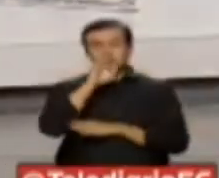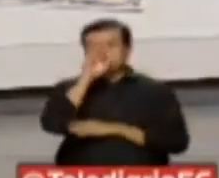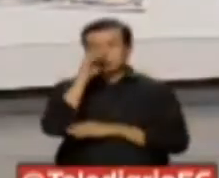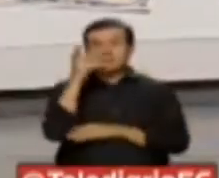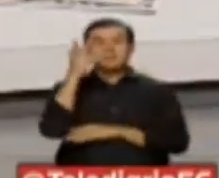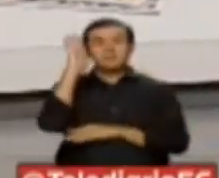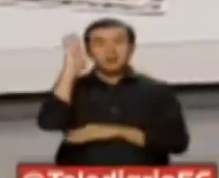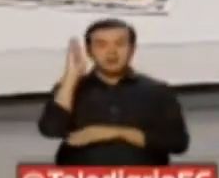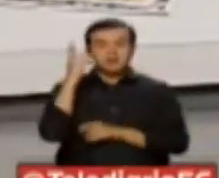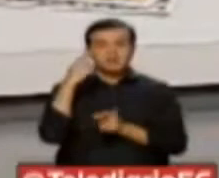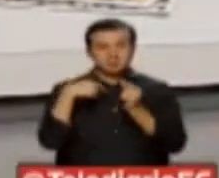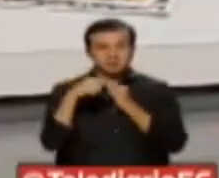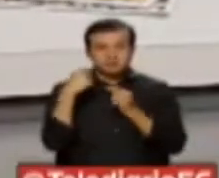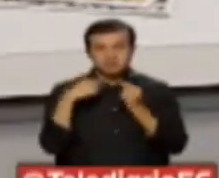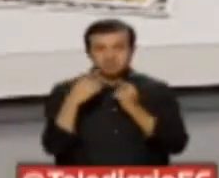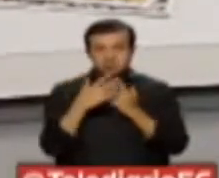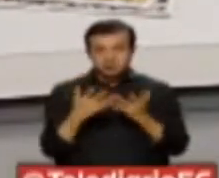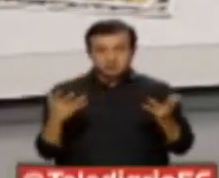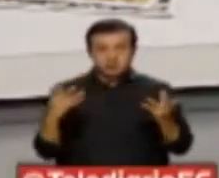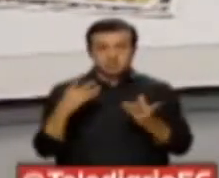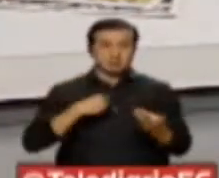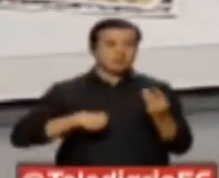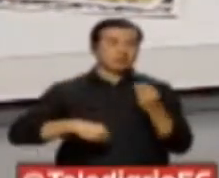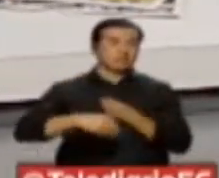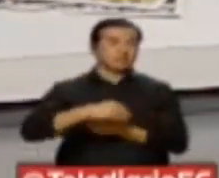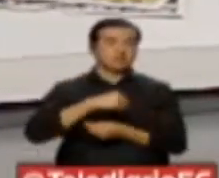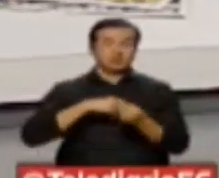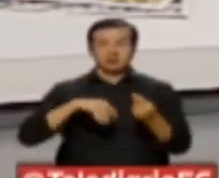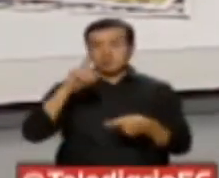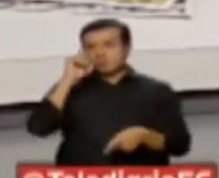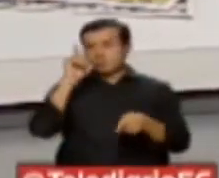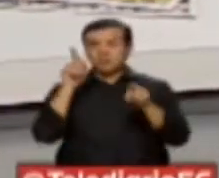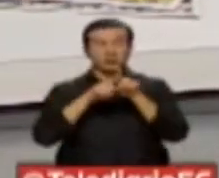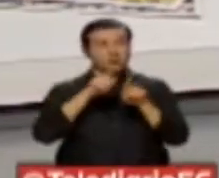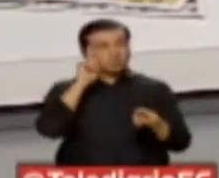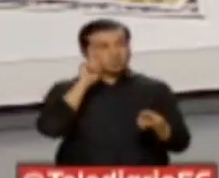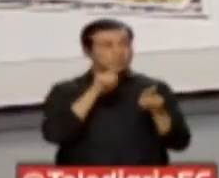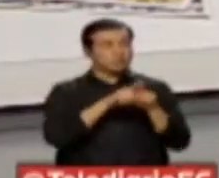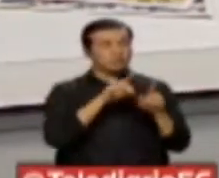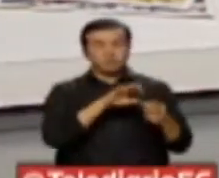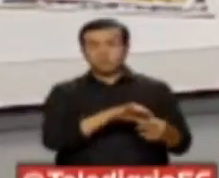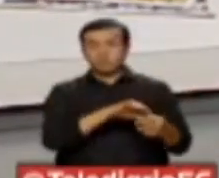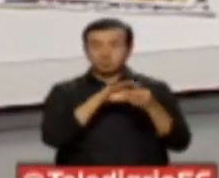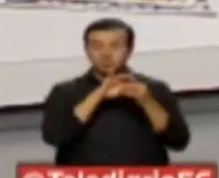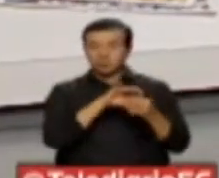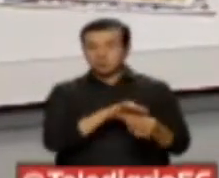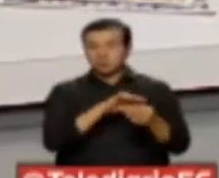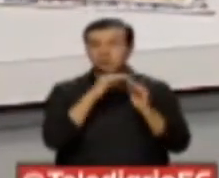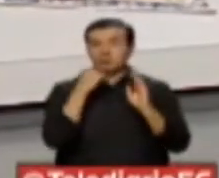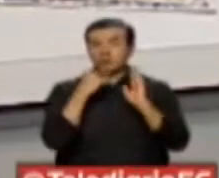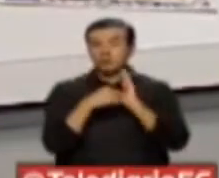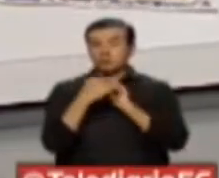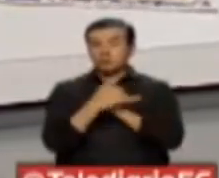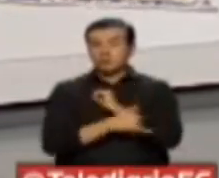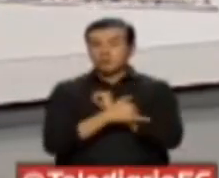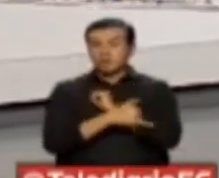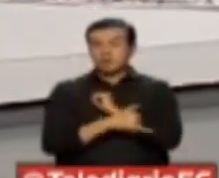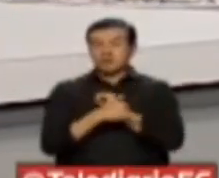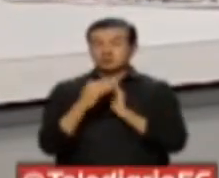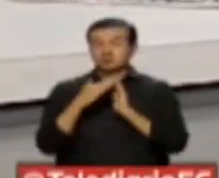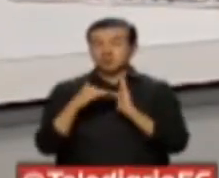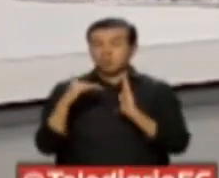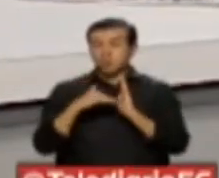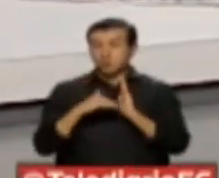incrementar exportaciones es atraer inversiones es lograr acuerdos de cooperación no reembolsable por ejemplo noruega parte del eftá